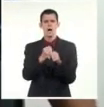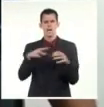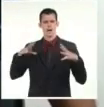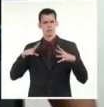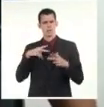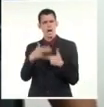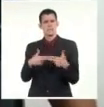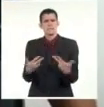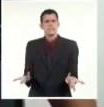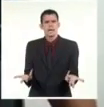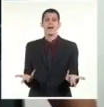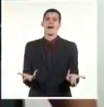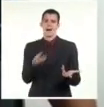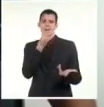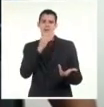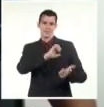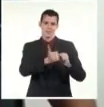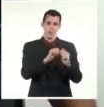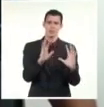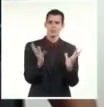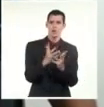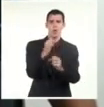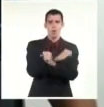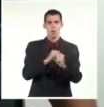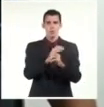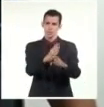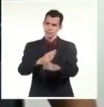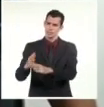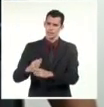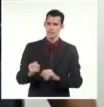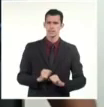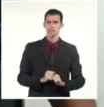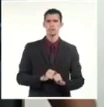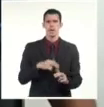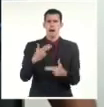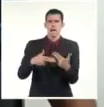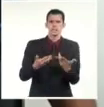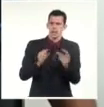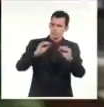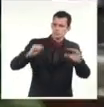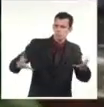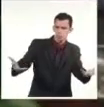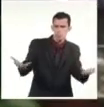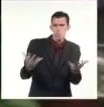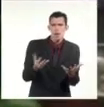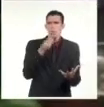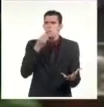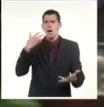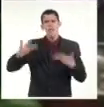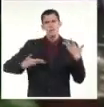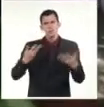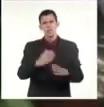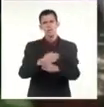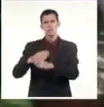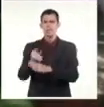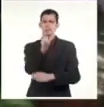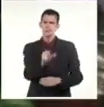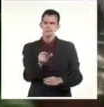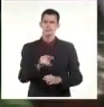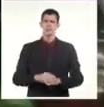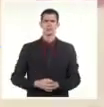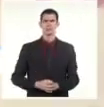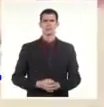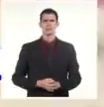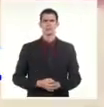importante de organismos que son también generadores, convocantes y aseguradores de la propia recreación. Son múltiples las actividades que se han